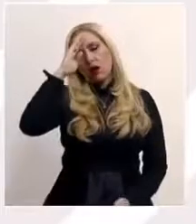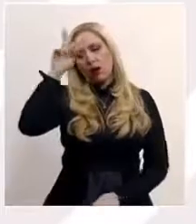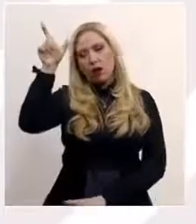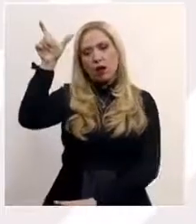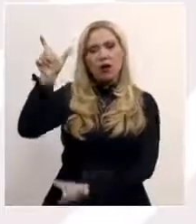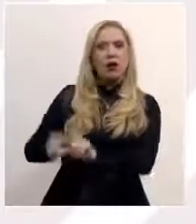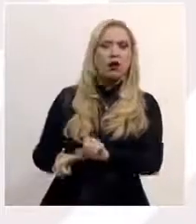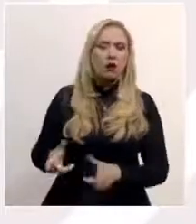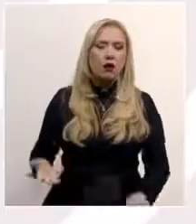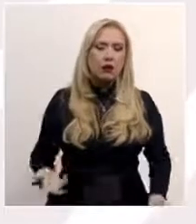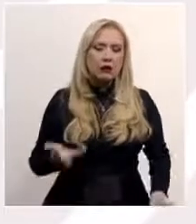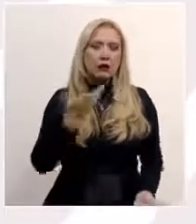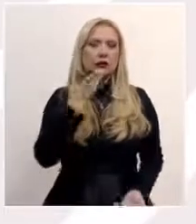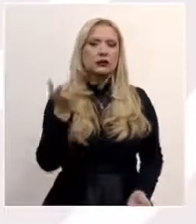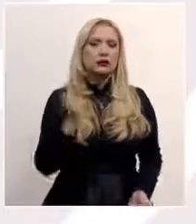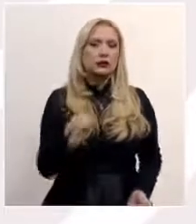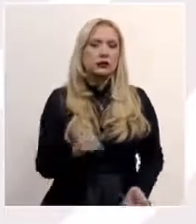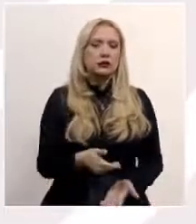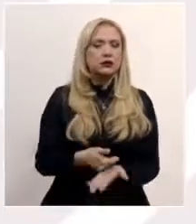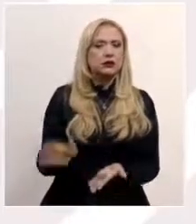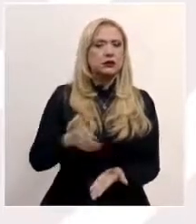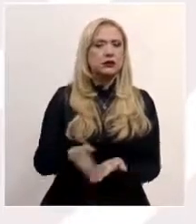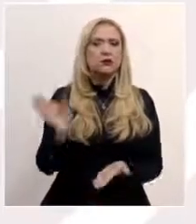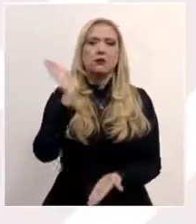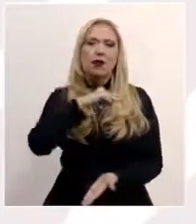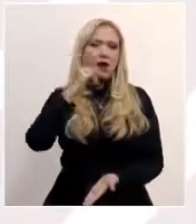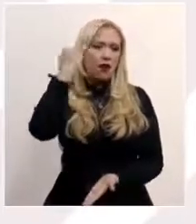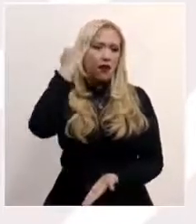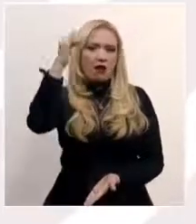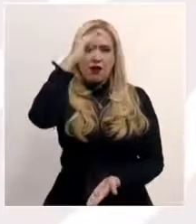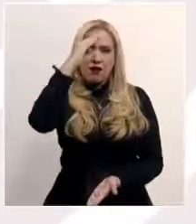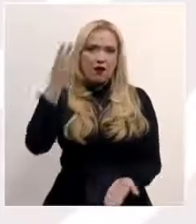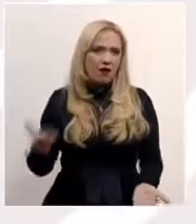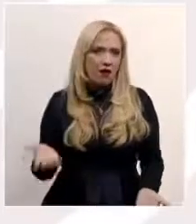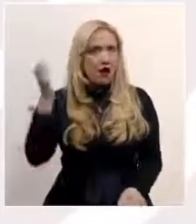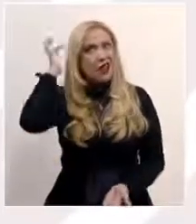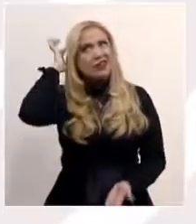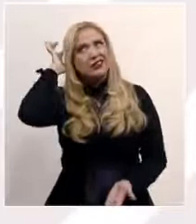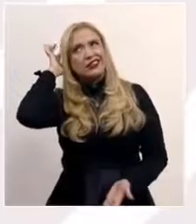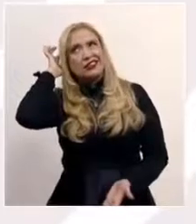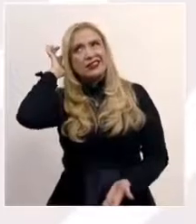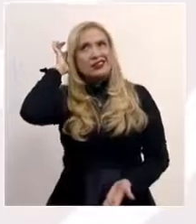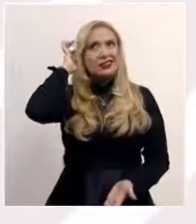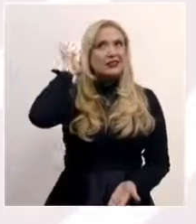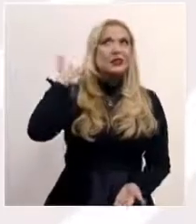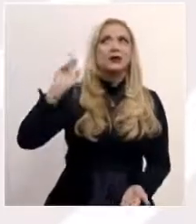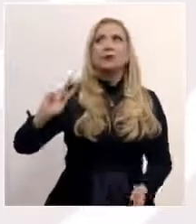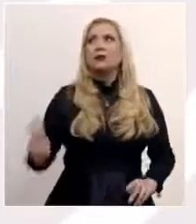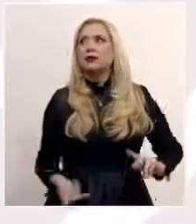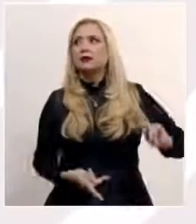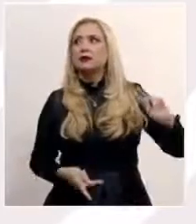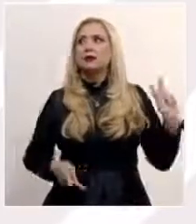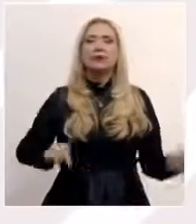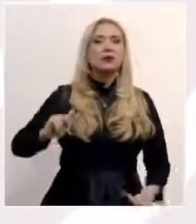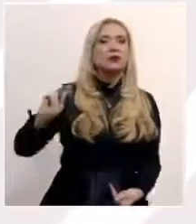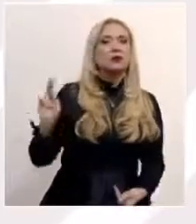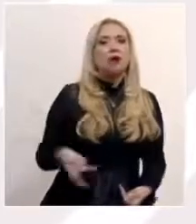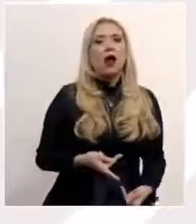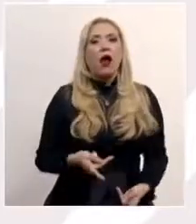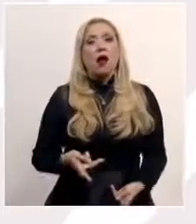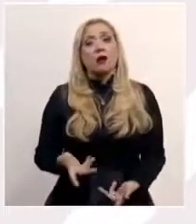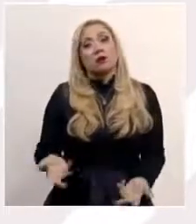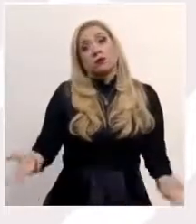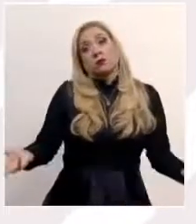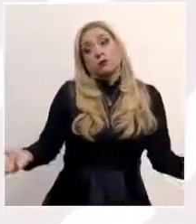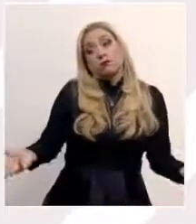prejuicios y estereotipos, que no las quieren. Entonces se van a llegar de otros pretextos u otros argumentos para